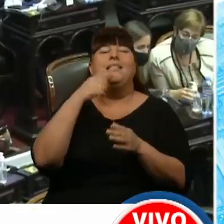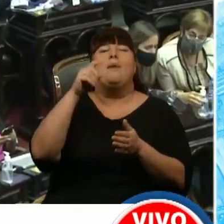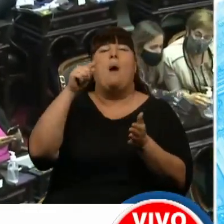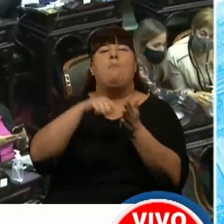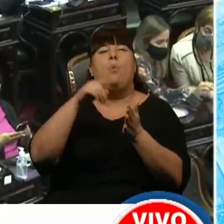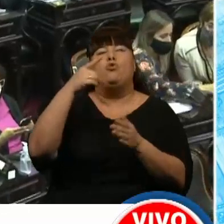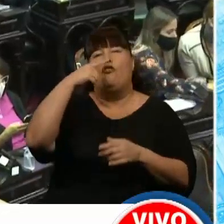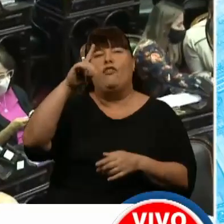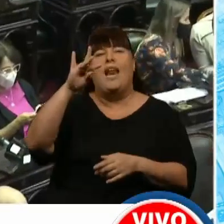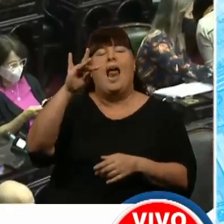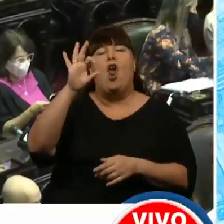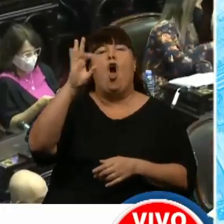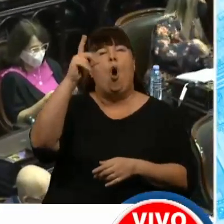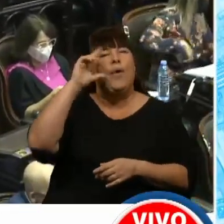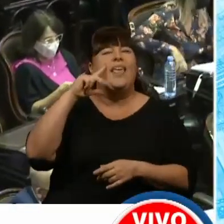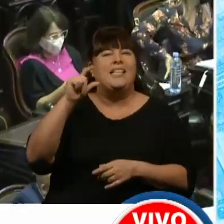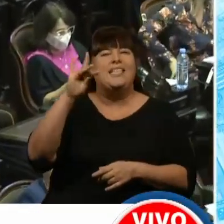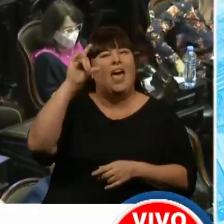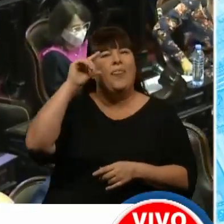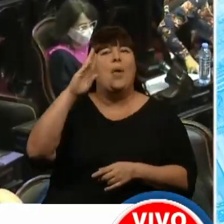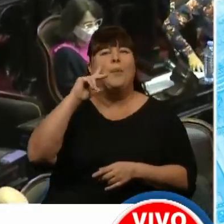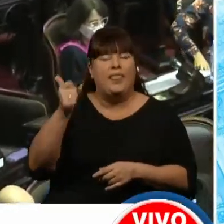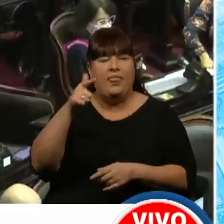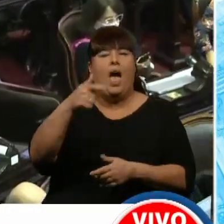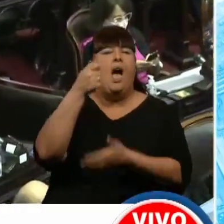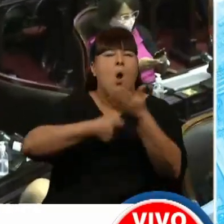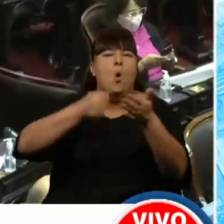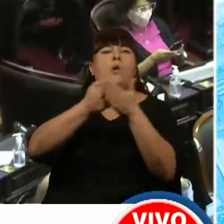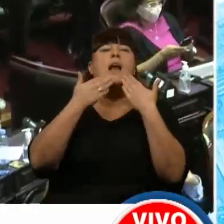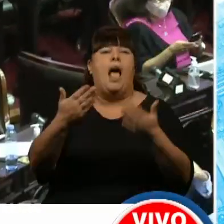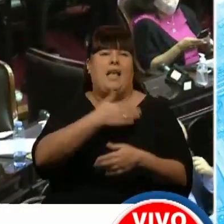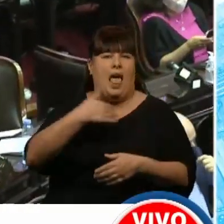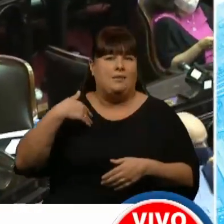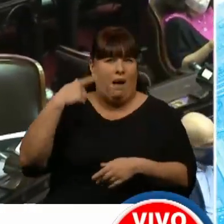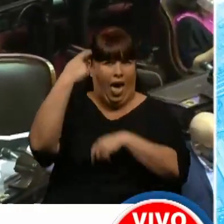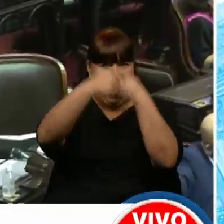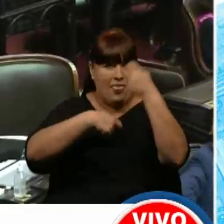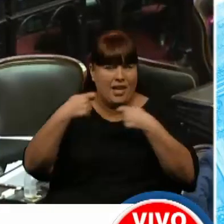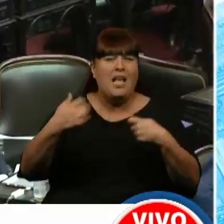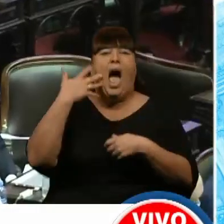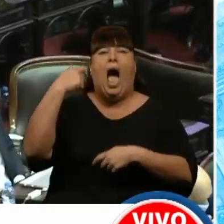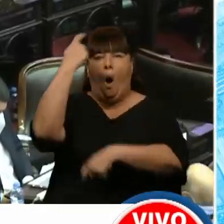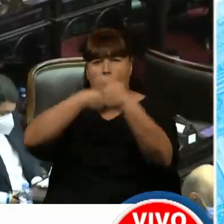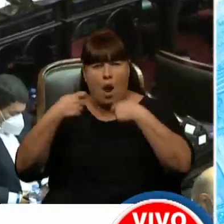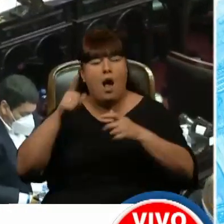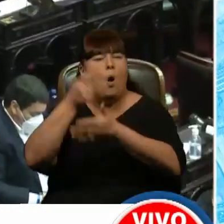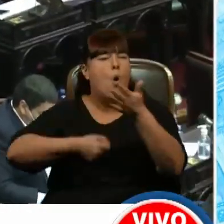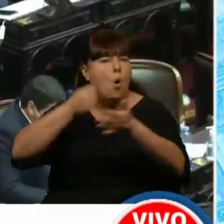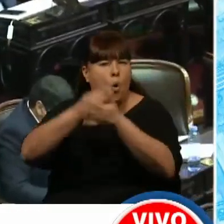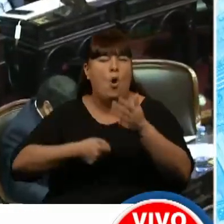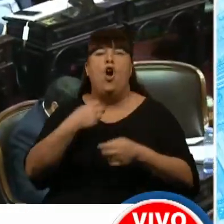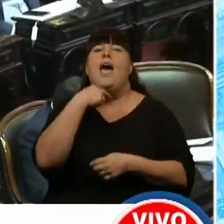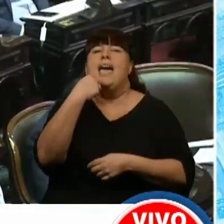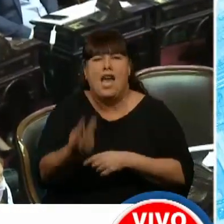final y obediencia debida, con la inclaudicable lucha de las madres, de las abuelas, de